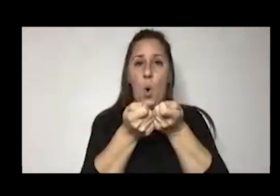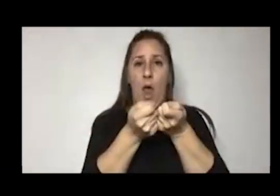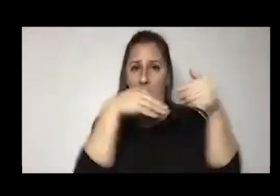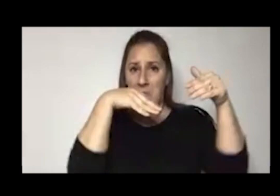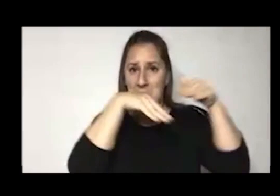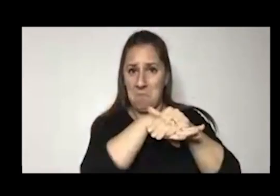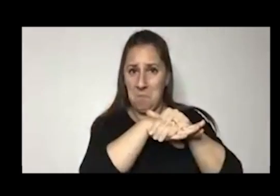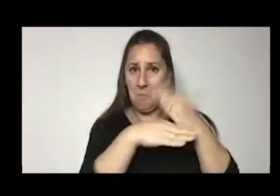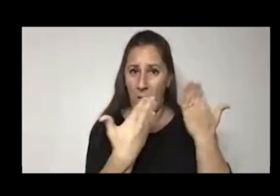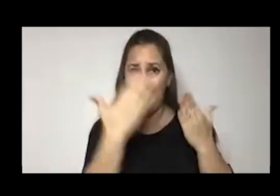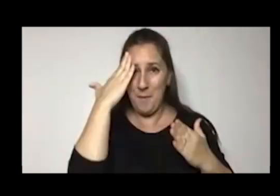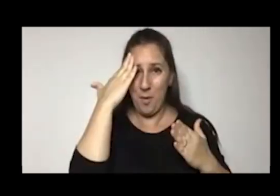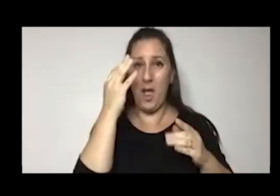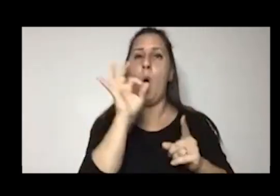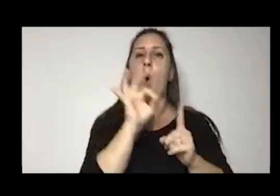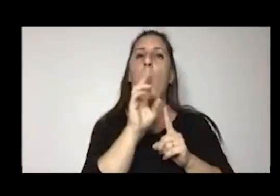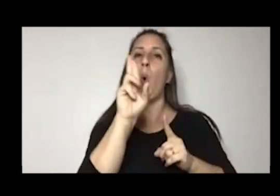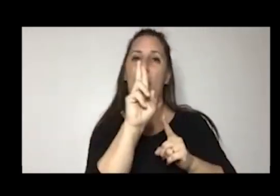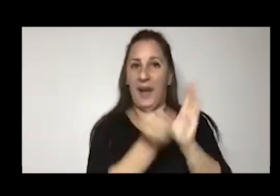el QR generado.